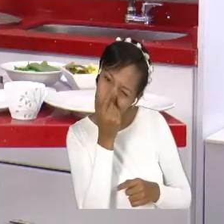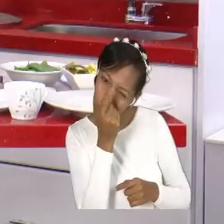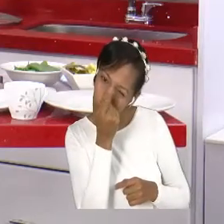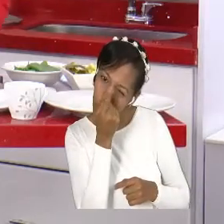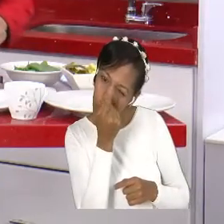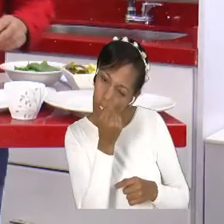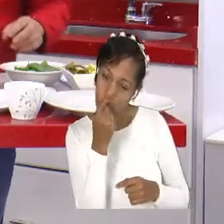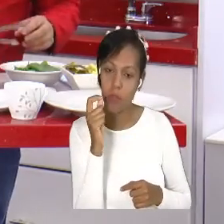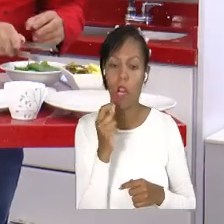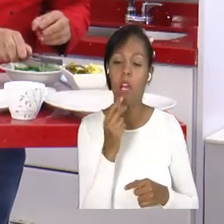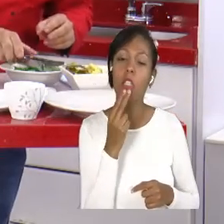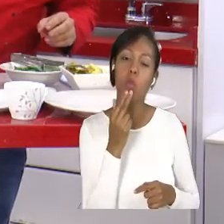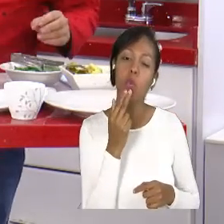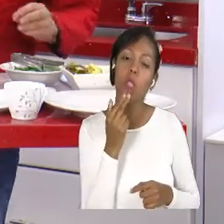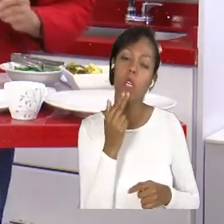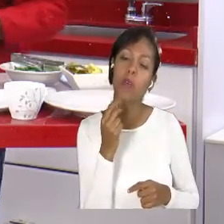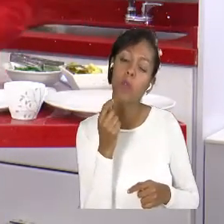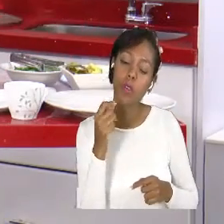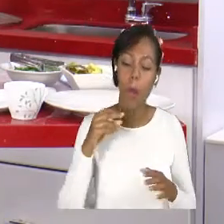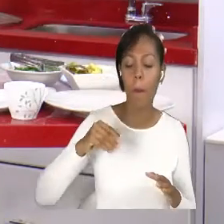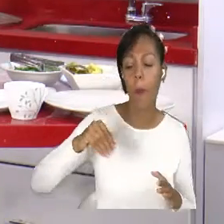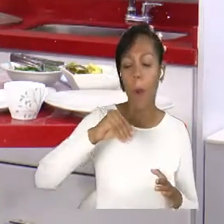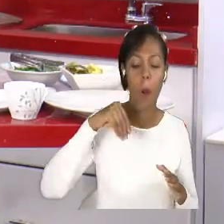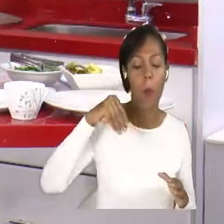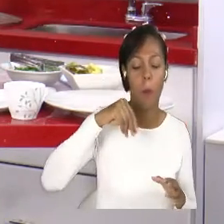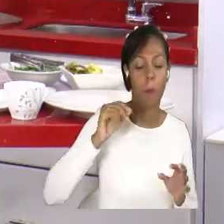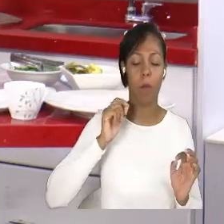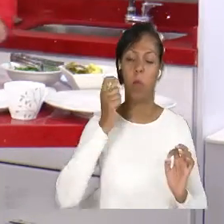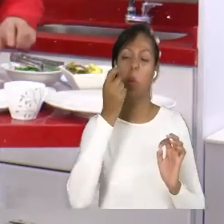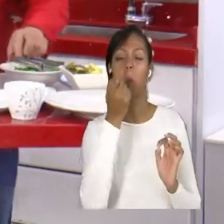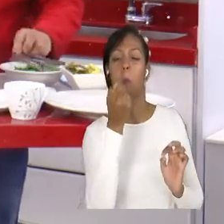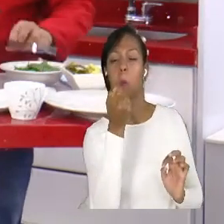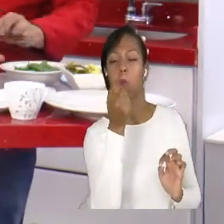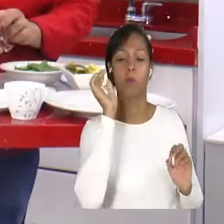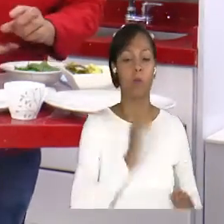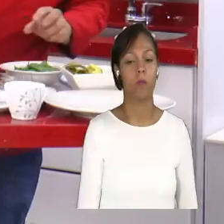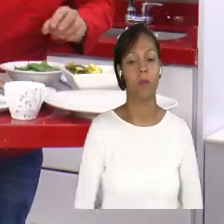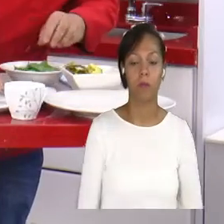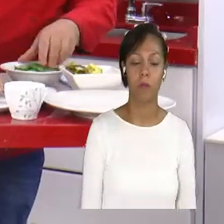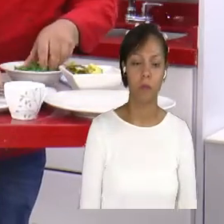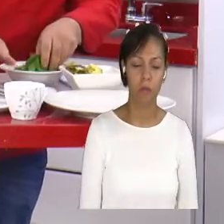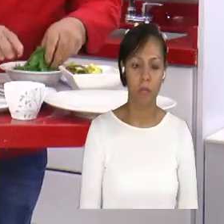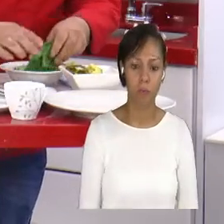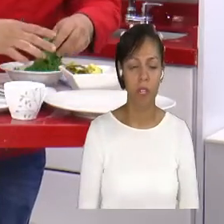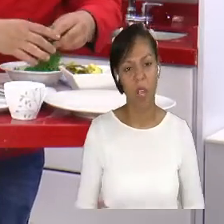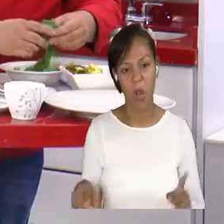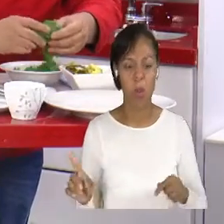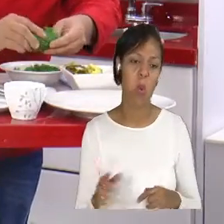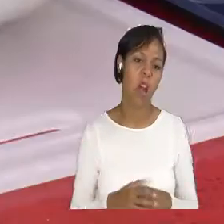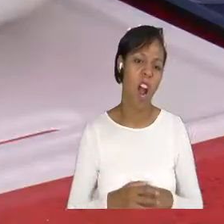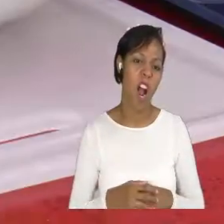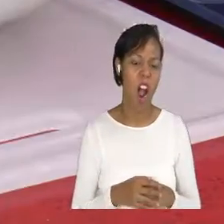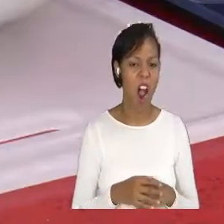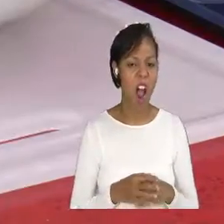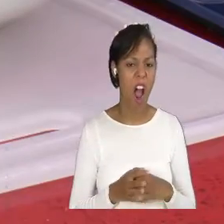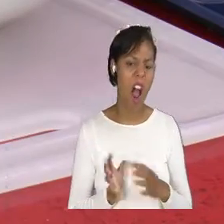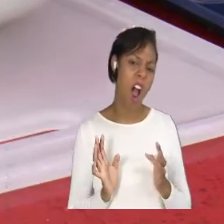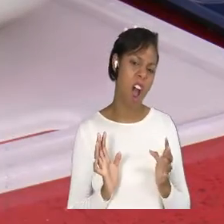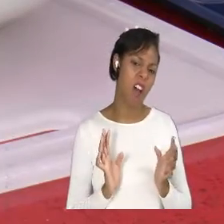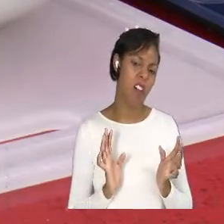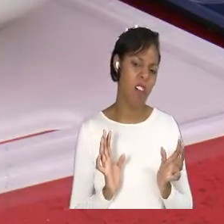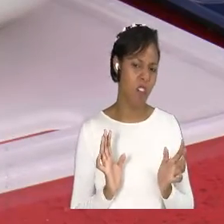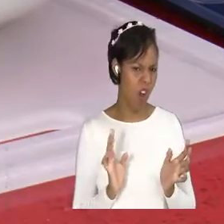sabor dulce, salado, agridulce, que sea diferente. Sí, para las personas que a veces en casa dicen, no, pero eso